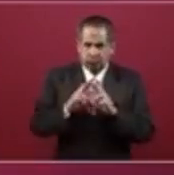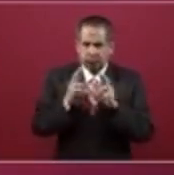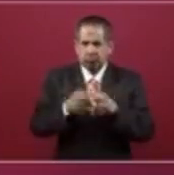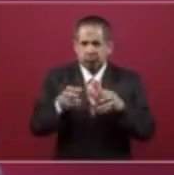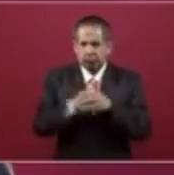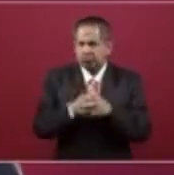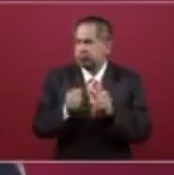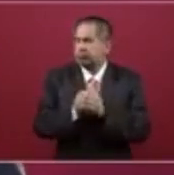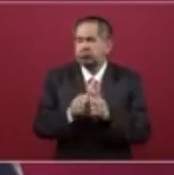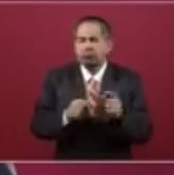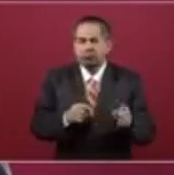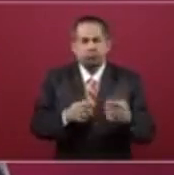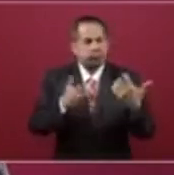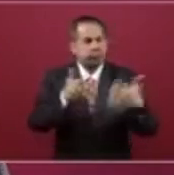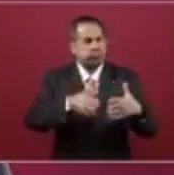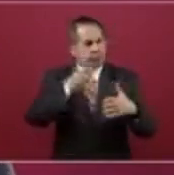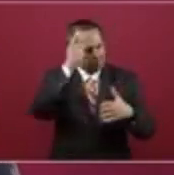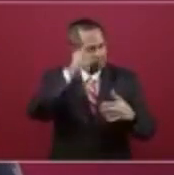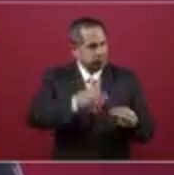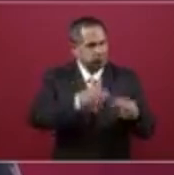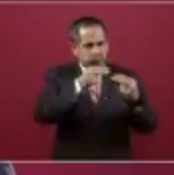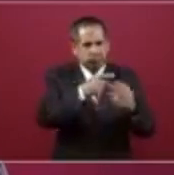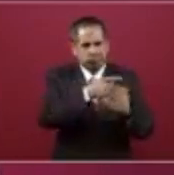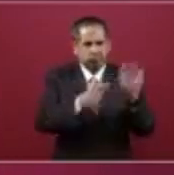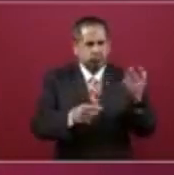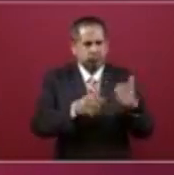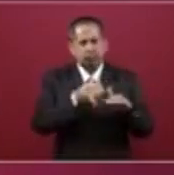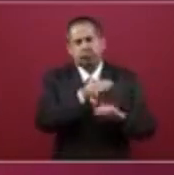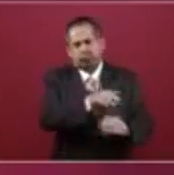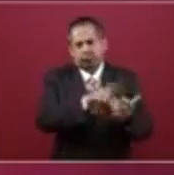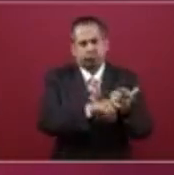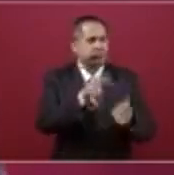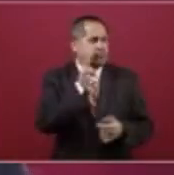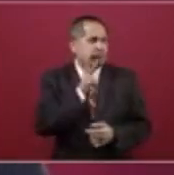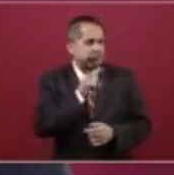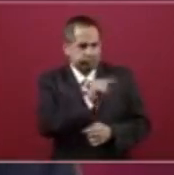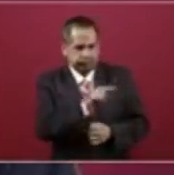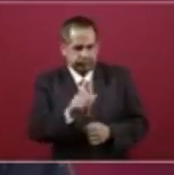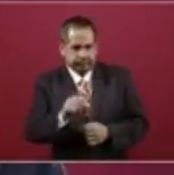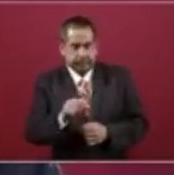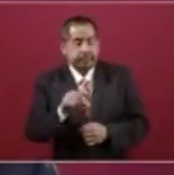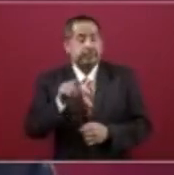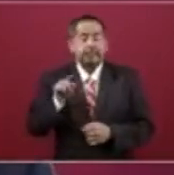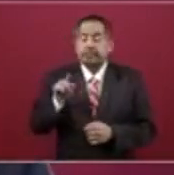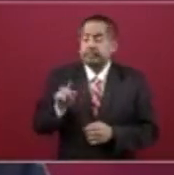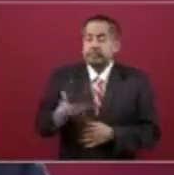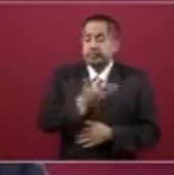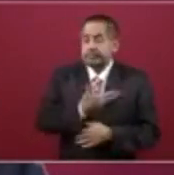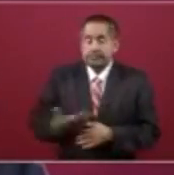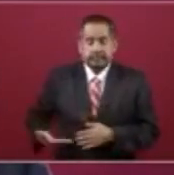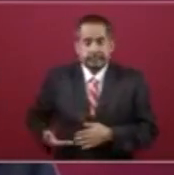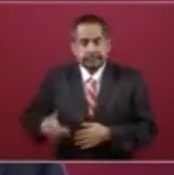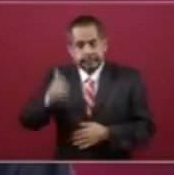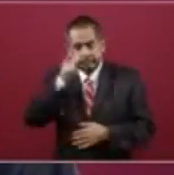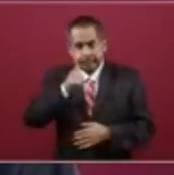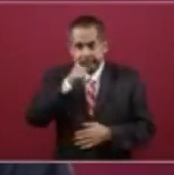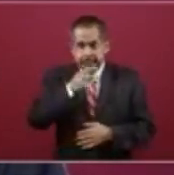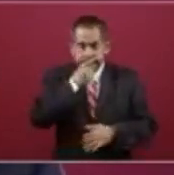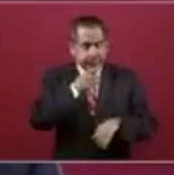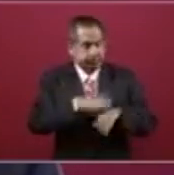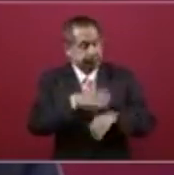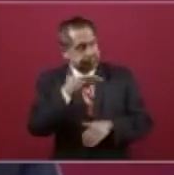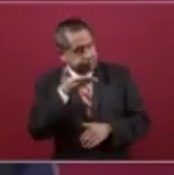con empresarios de la industria petrolera y ahí el presidente siempre les